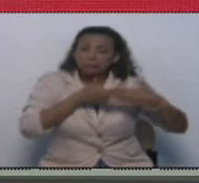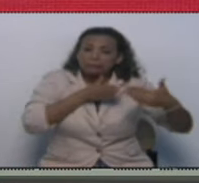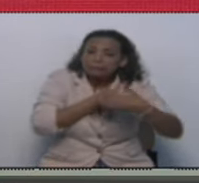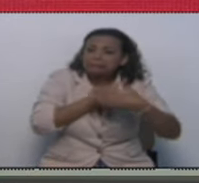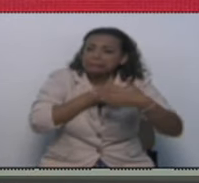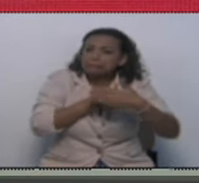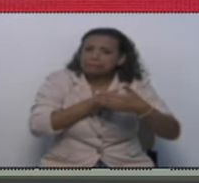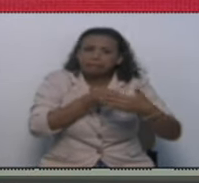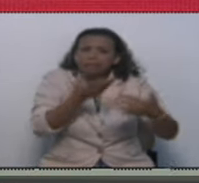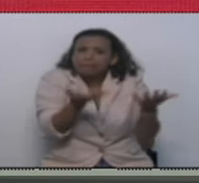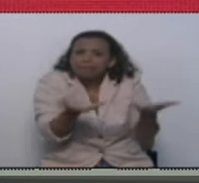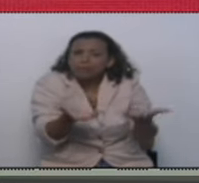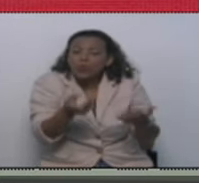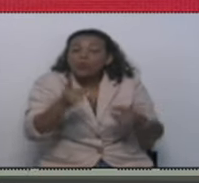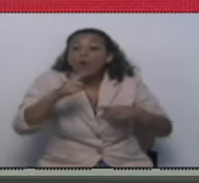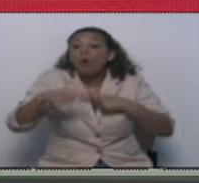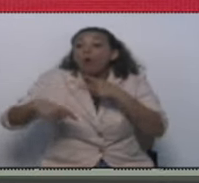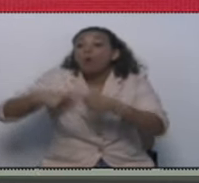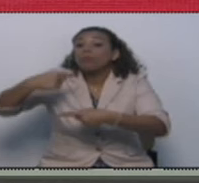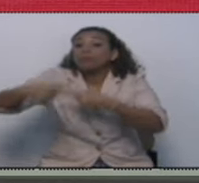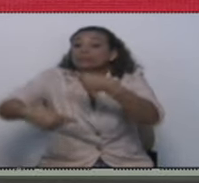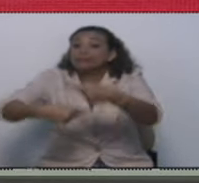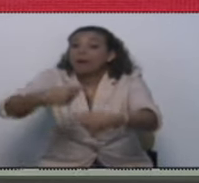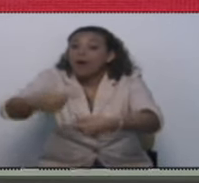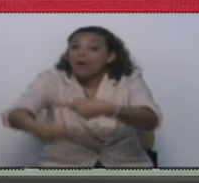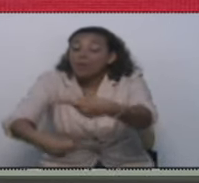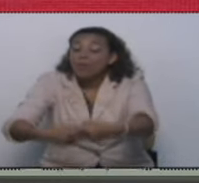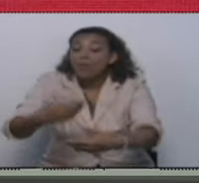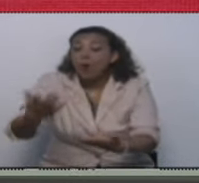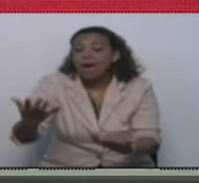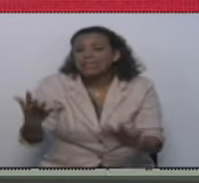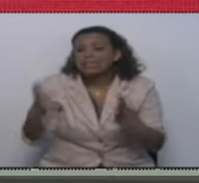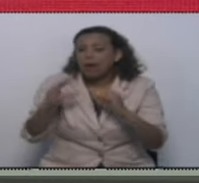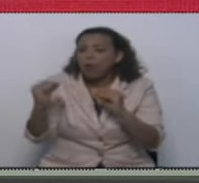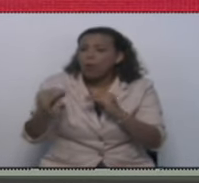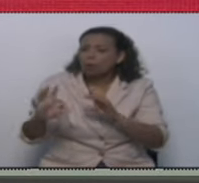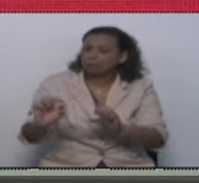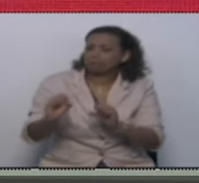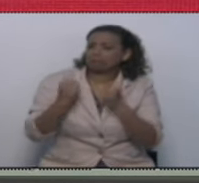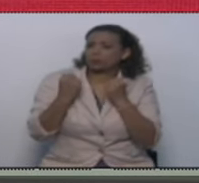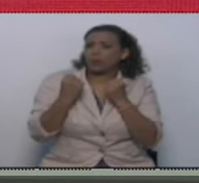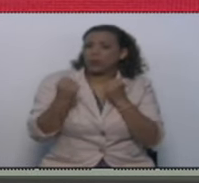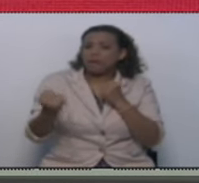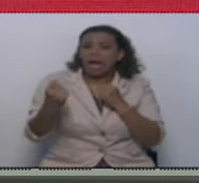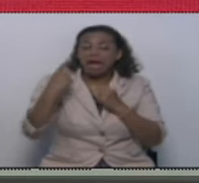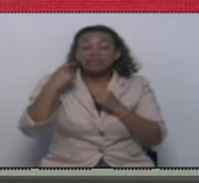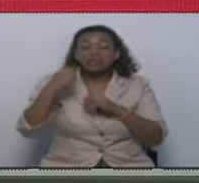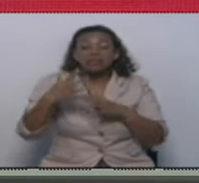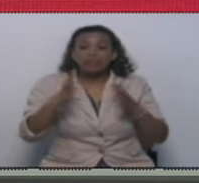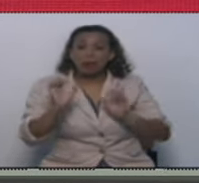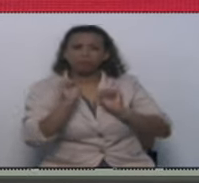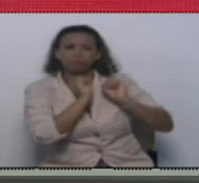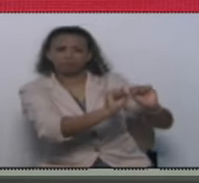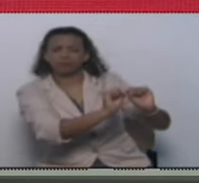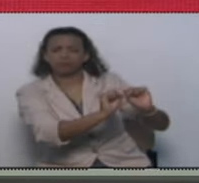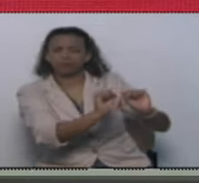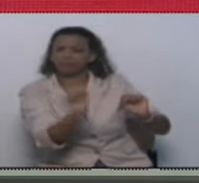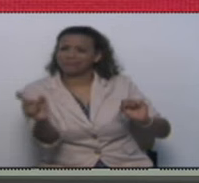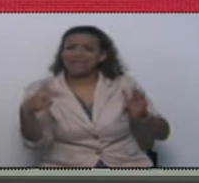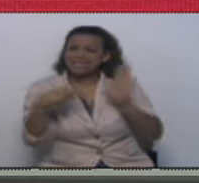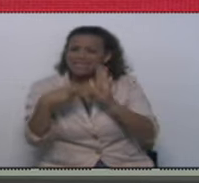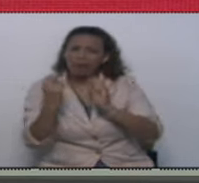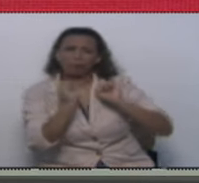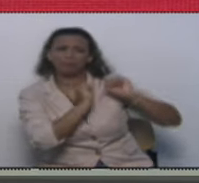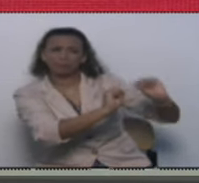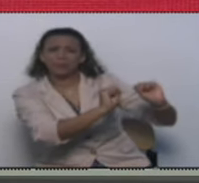Todo eso consecuencia del rechazo del imperio, del rechazo de